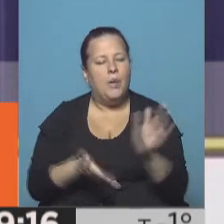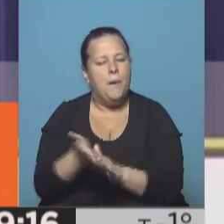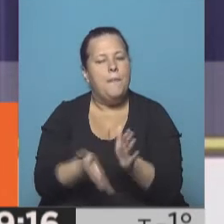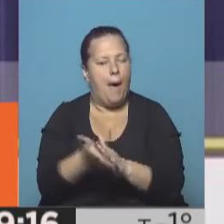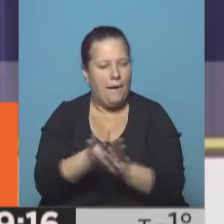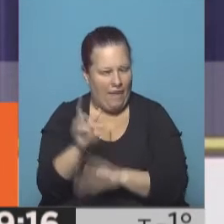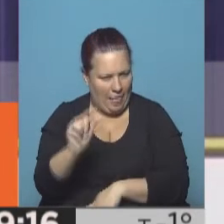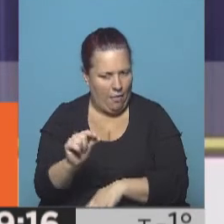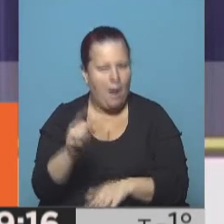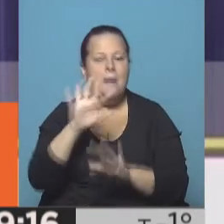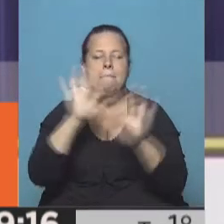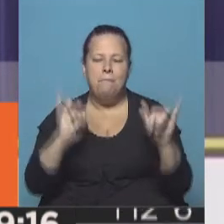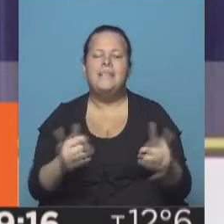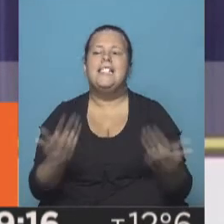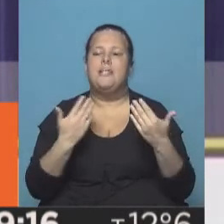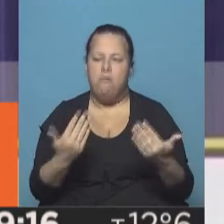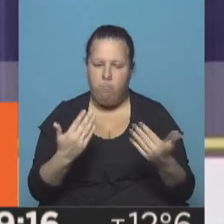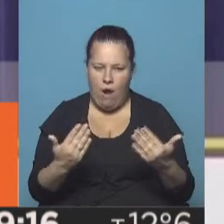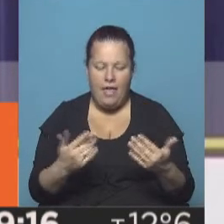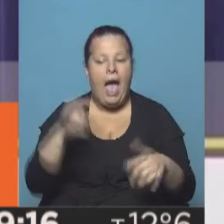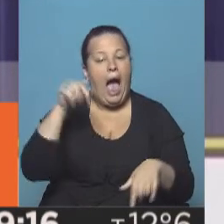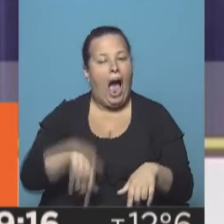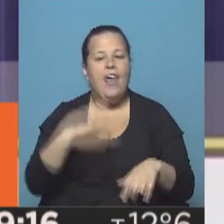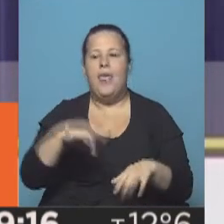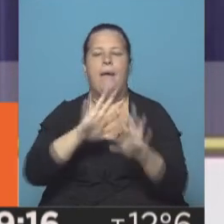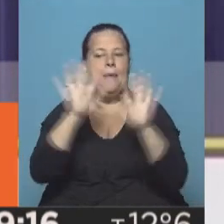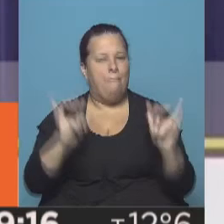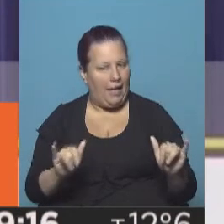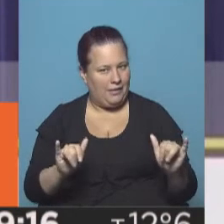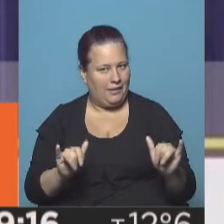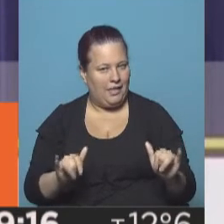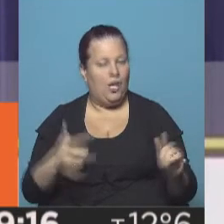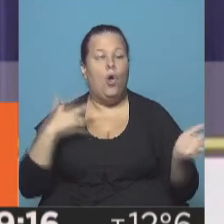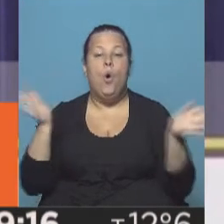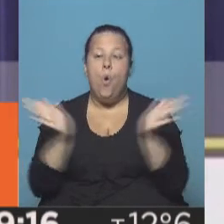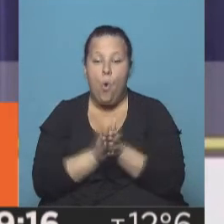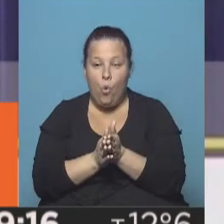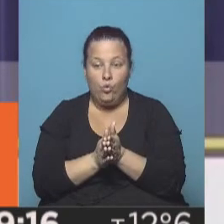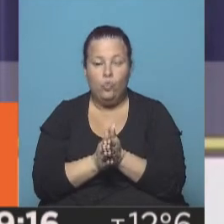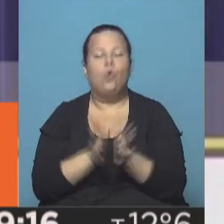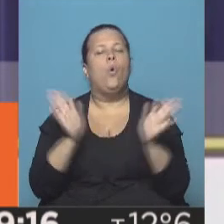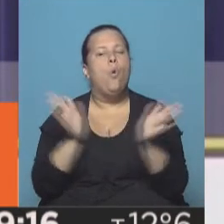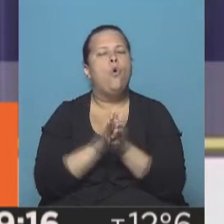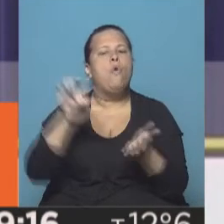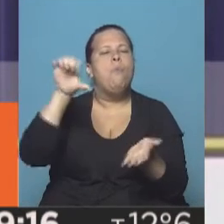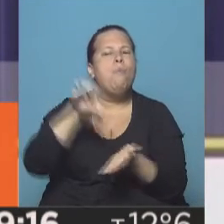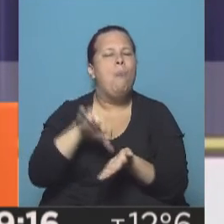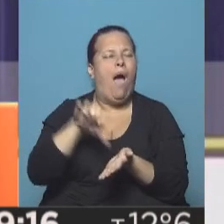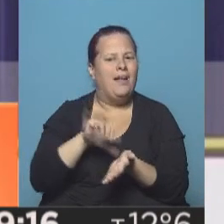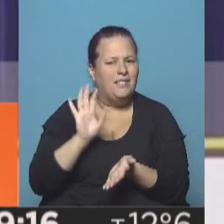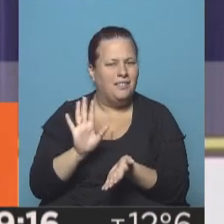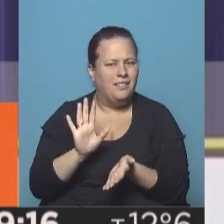la paz es posible y es la hora de la paz juntos juntos como nación